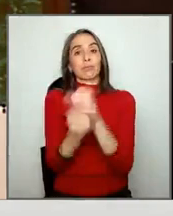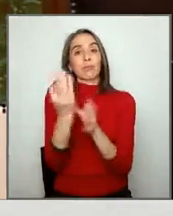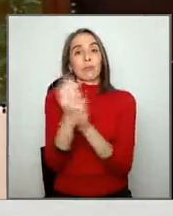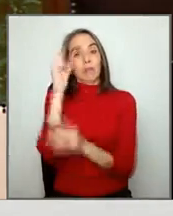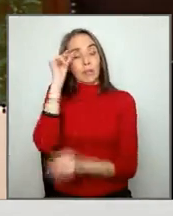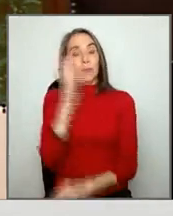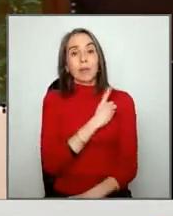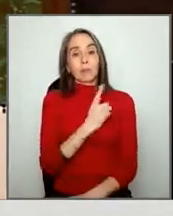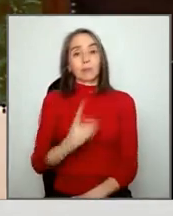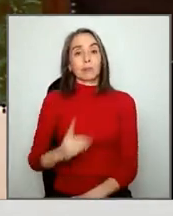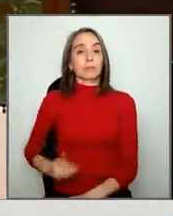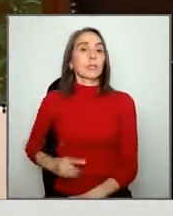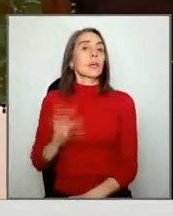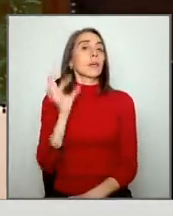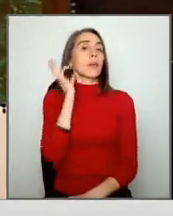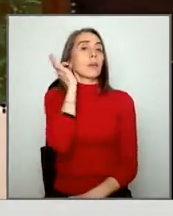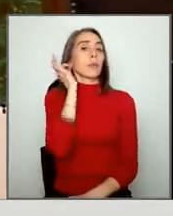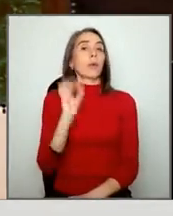Paula labra